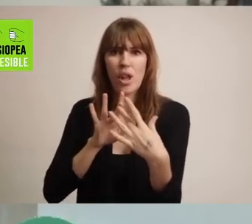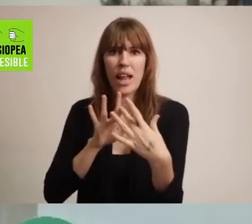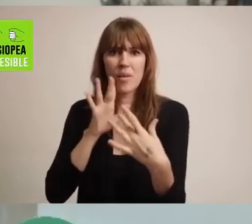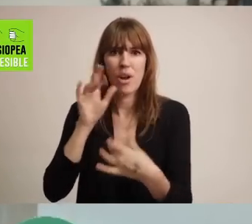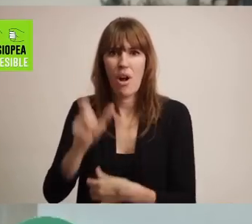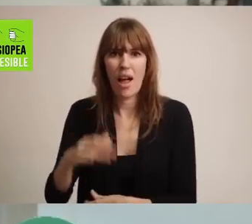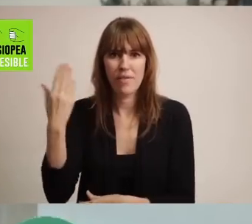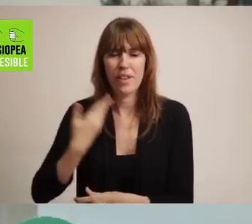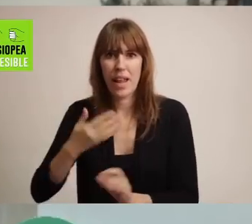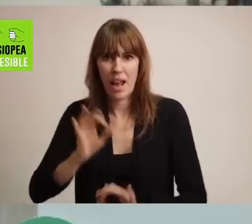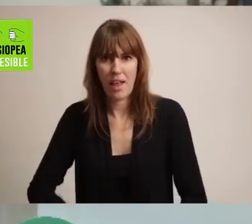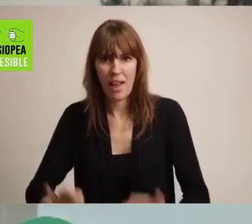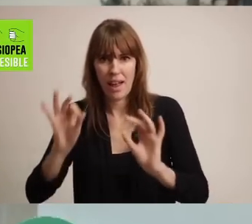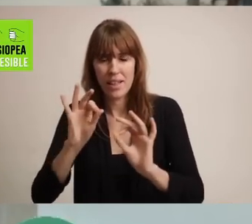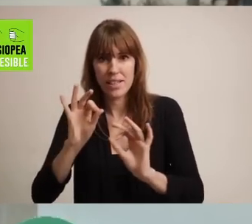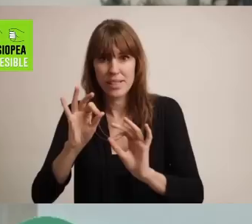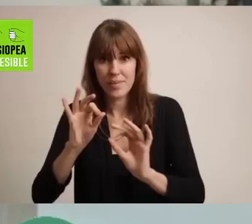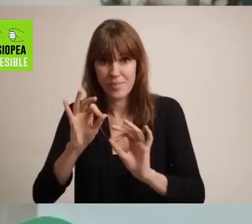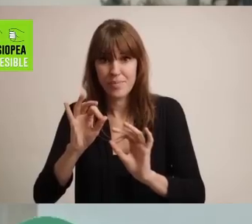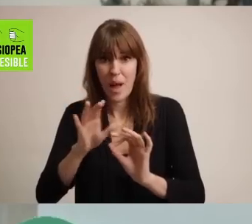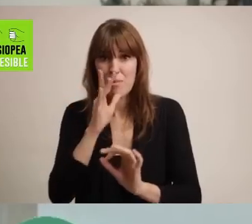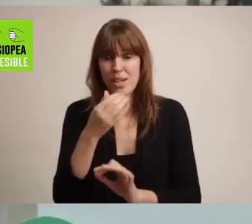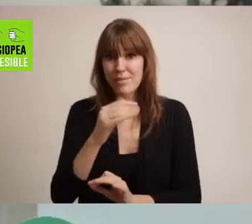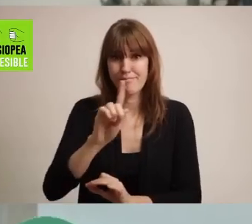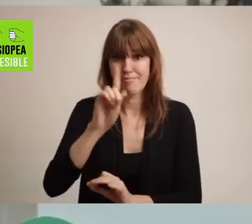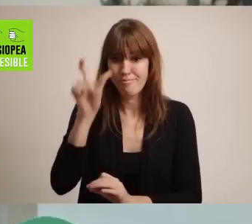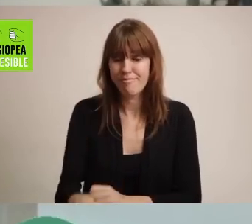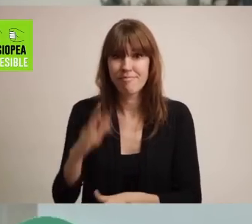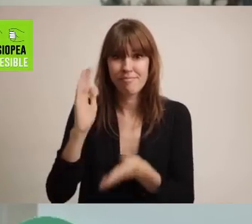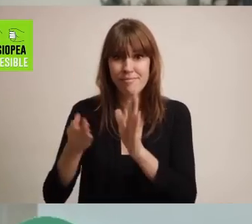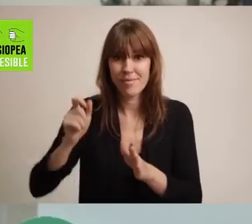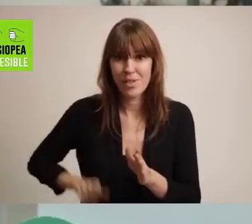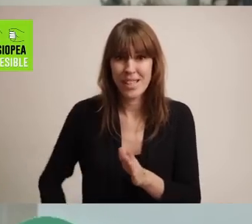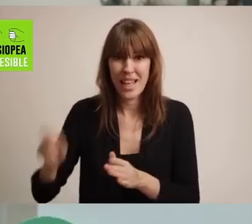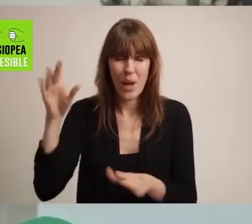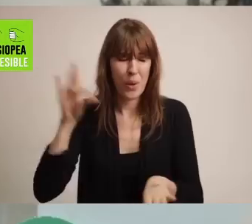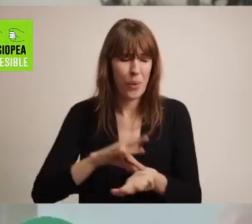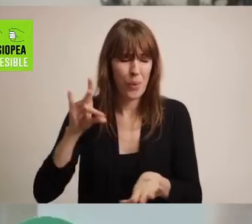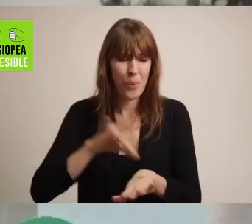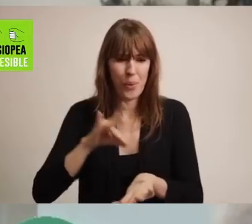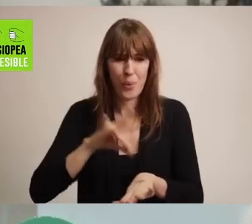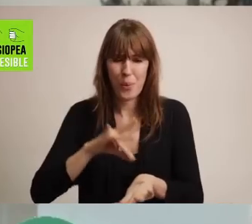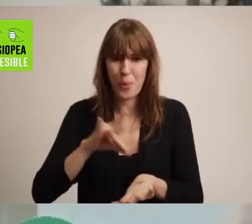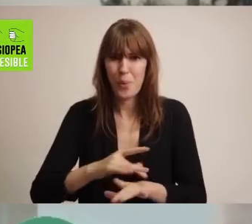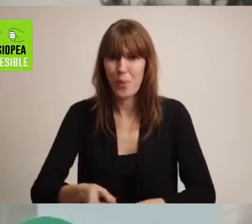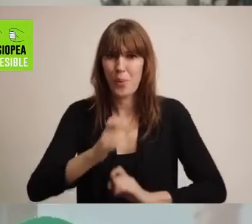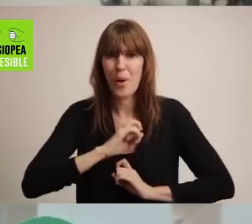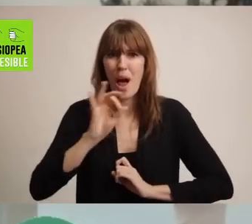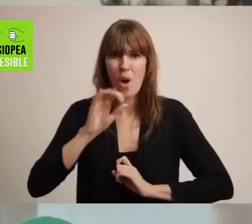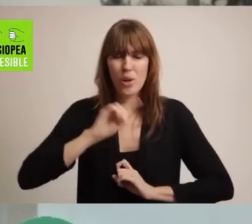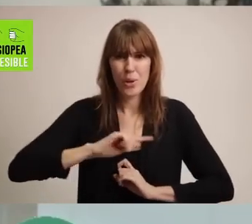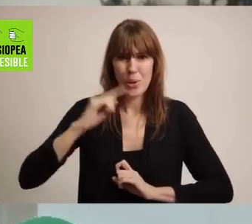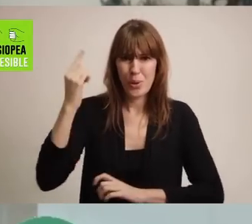afecte. Si no, el terapeuta termina enfermo. O se encuentra mal, o se marea, o yo qué sé, pues